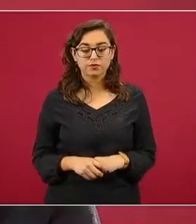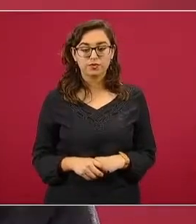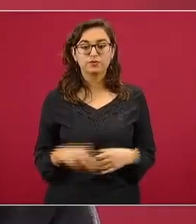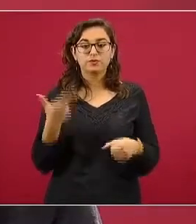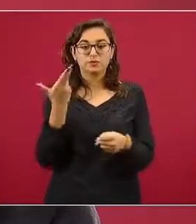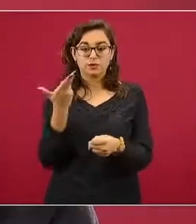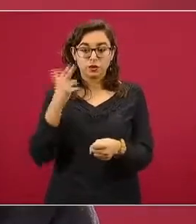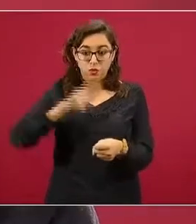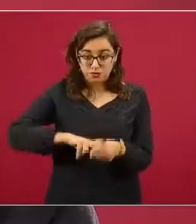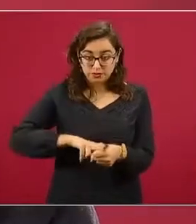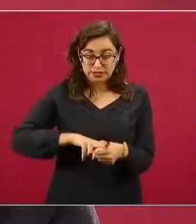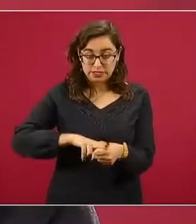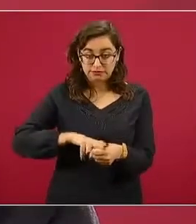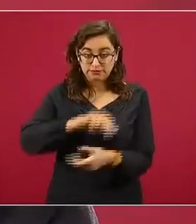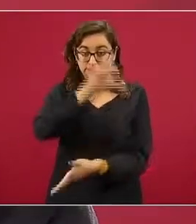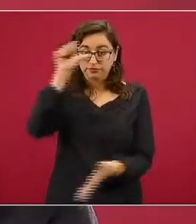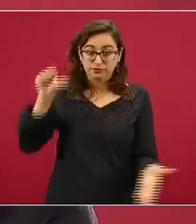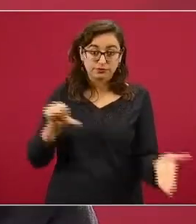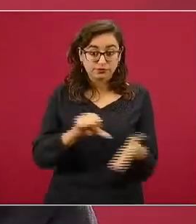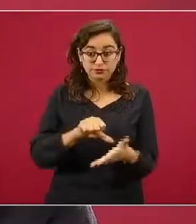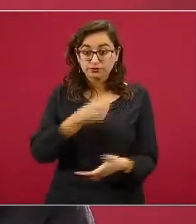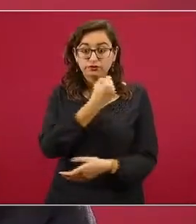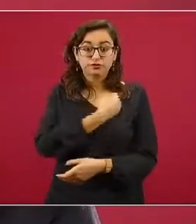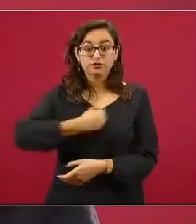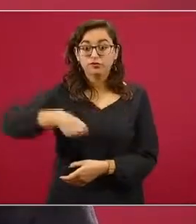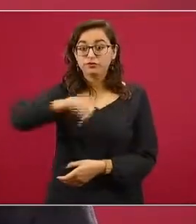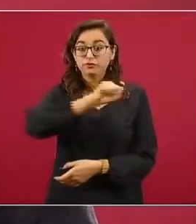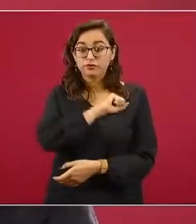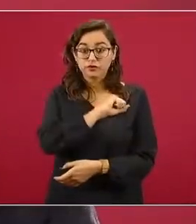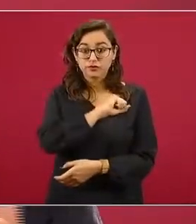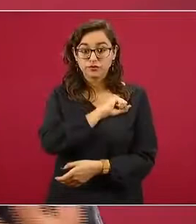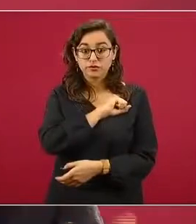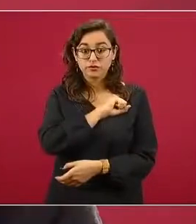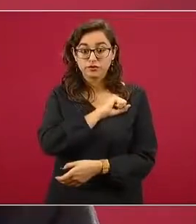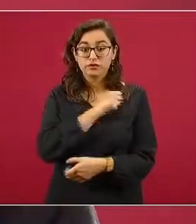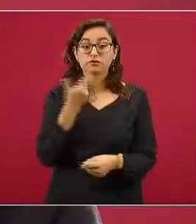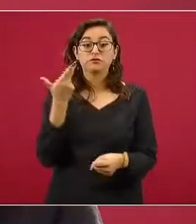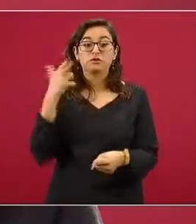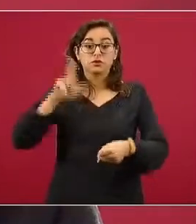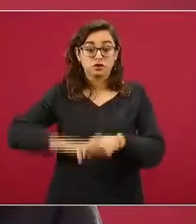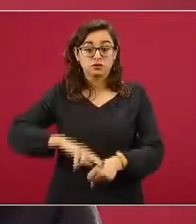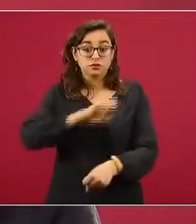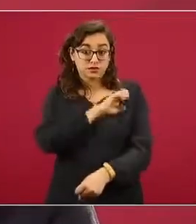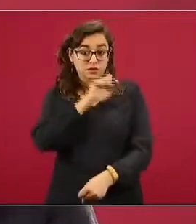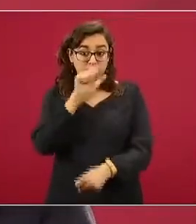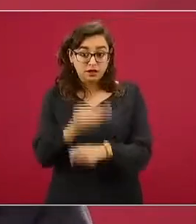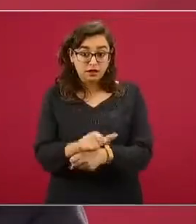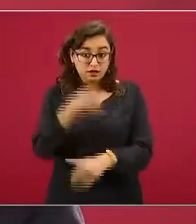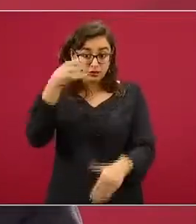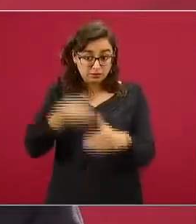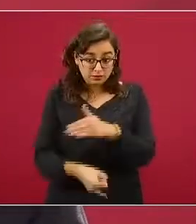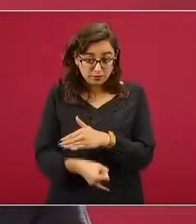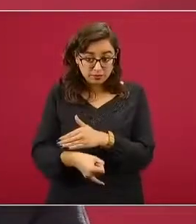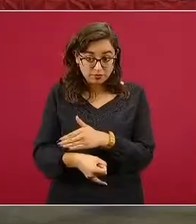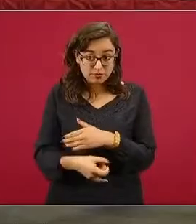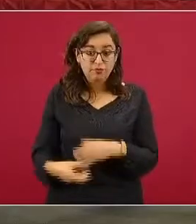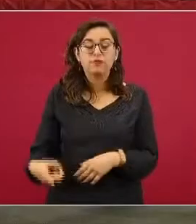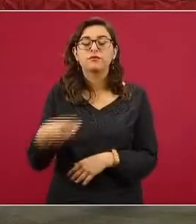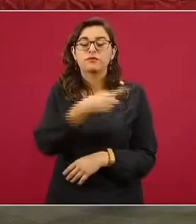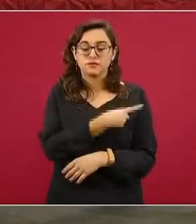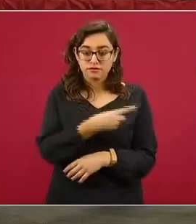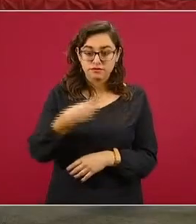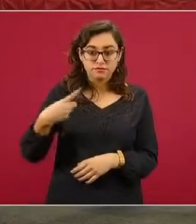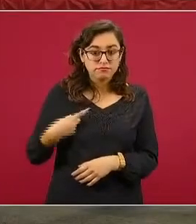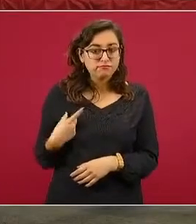en cada centro de salud, en cada hospital de especialidades, debe